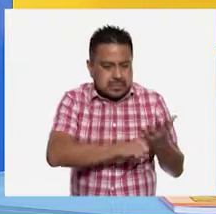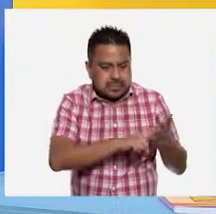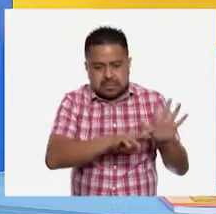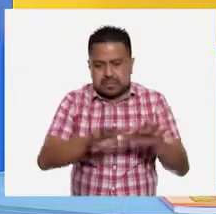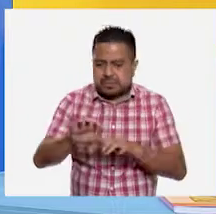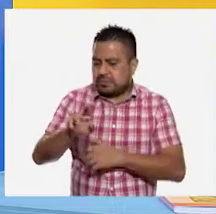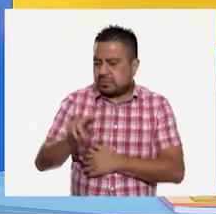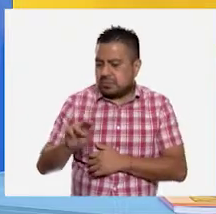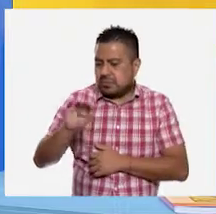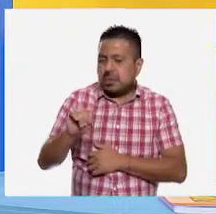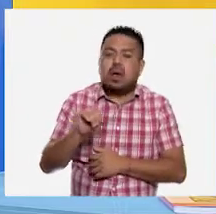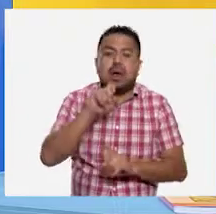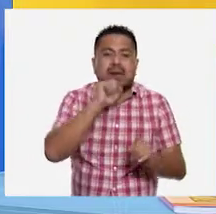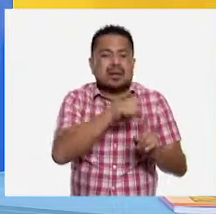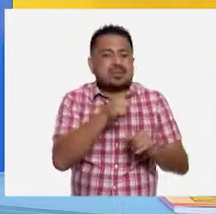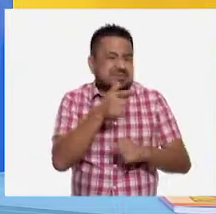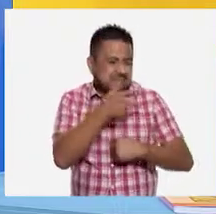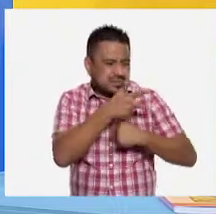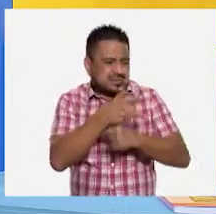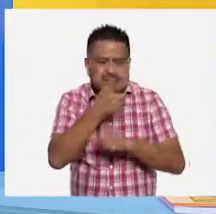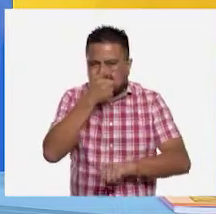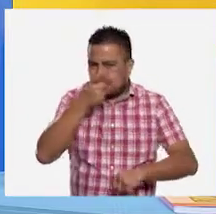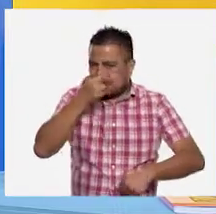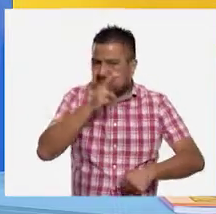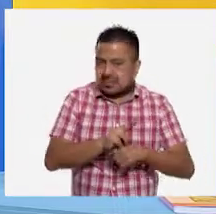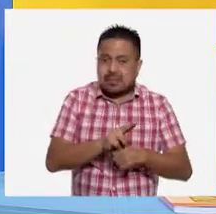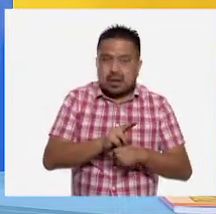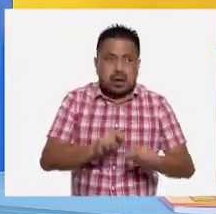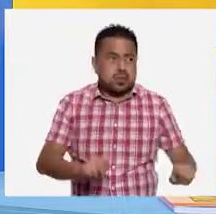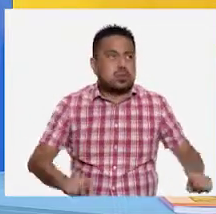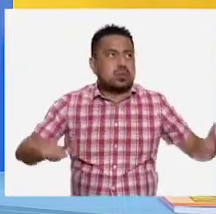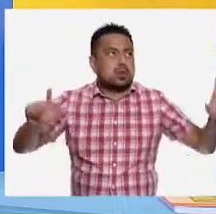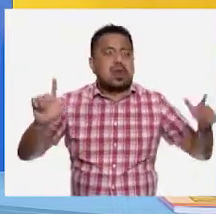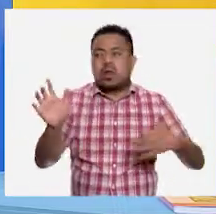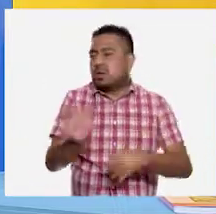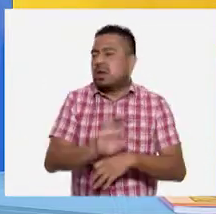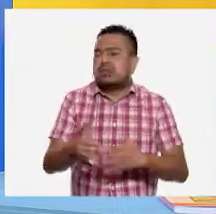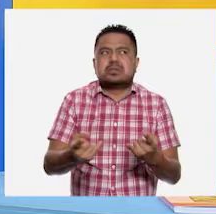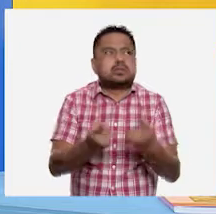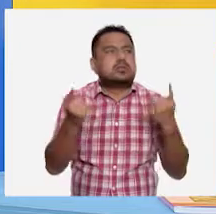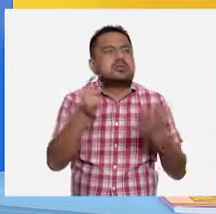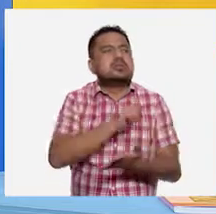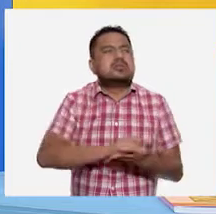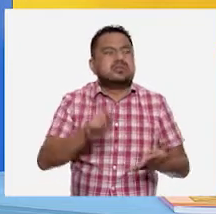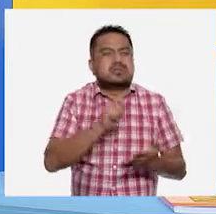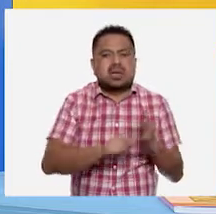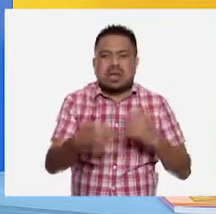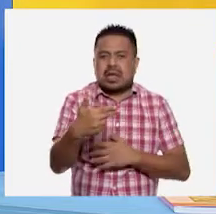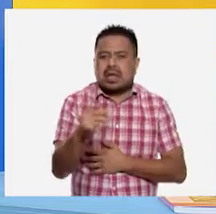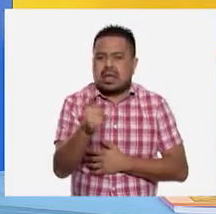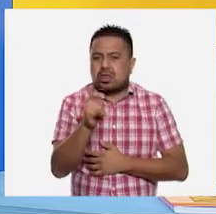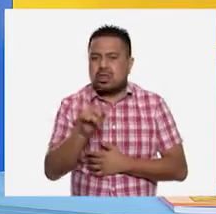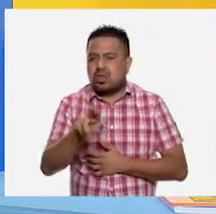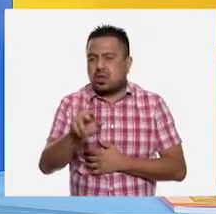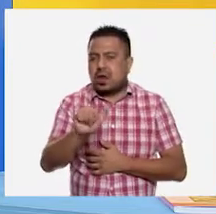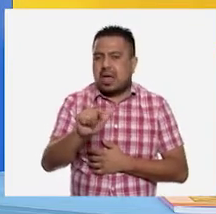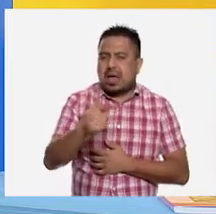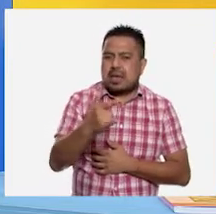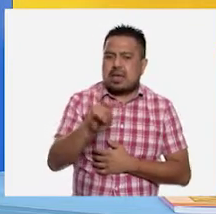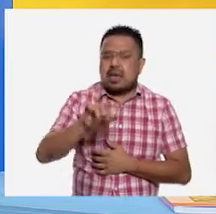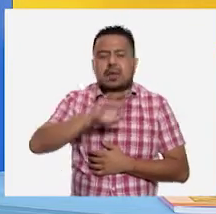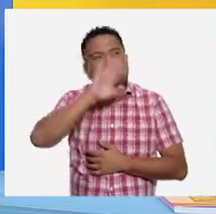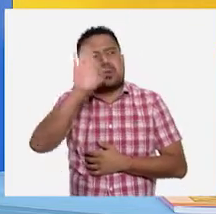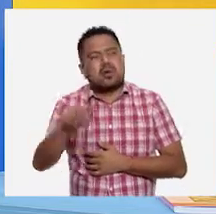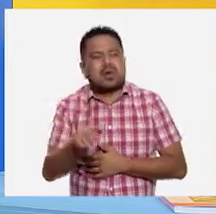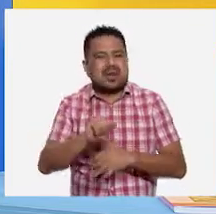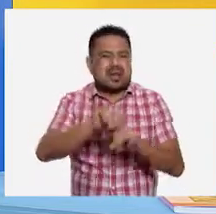1989, el director Alejandro Pelayo llevó a la pantalla grande la novela del historiador y escritor Héctor Aguilar Camín, Morir en el Golfo.